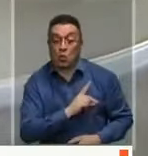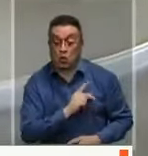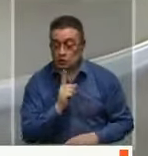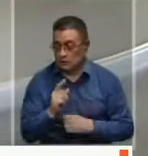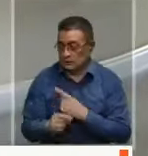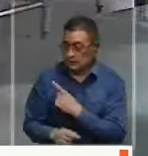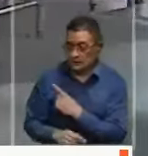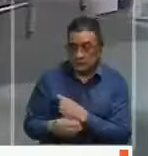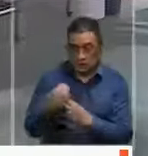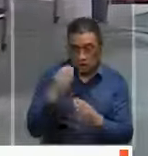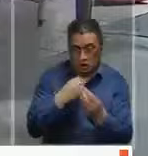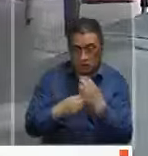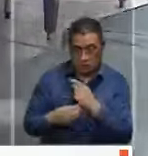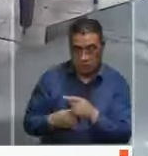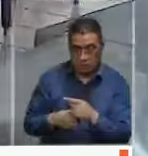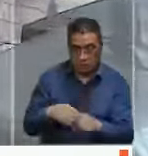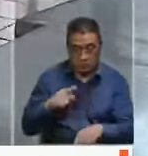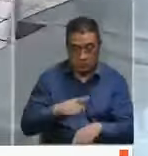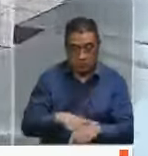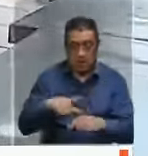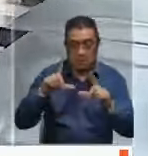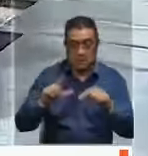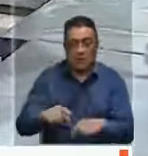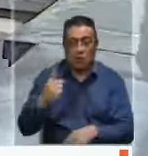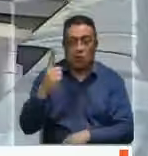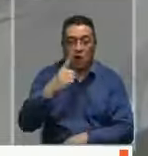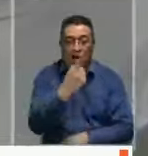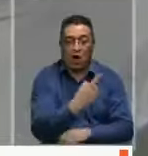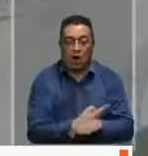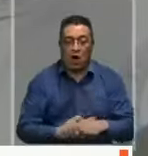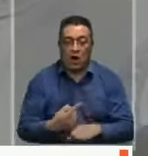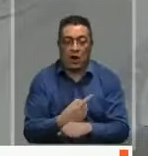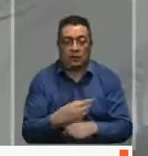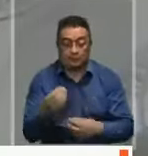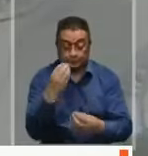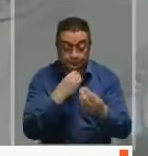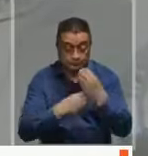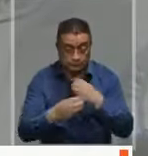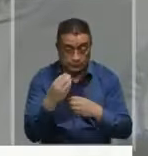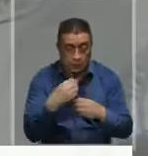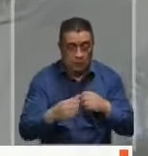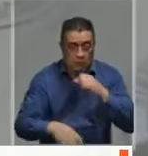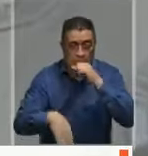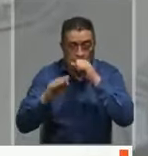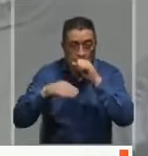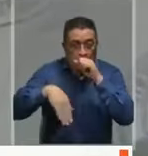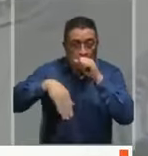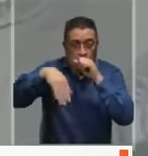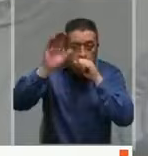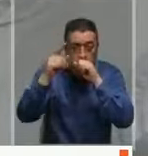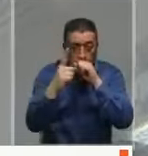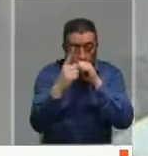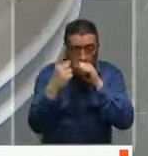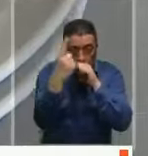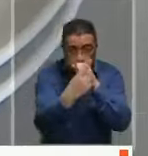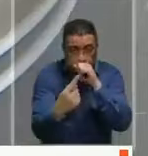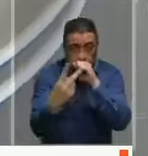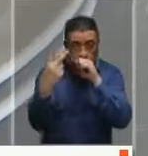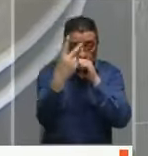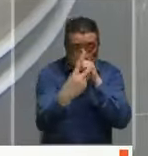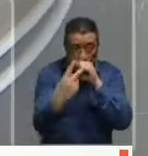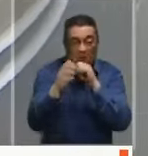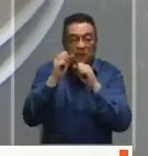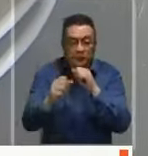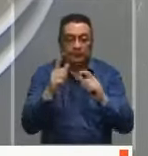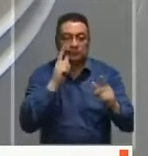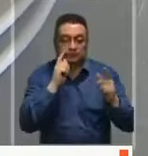que pedimos, al menos demoró menos de una hora. Ya cuando los alimentos tardan en trasladarse entre 1 a 2 horas, puede implicar un riesgo